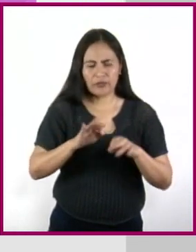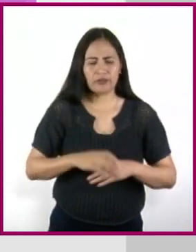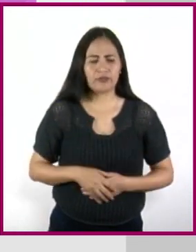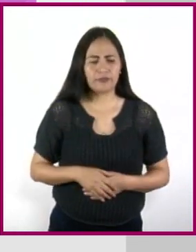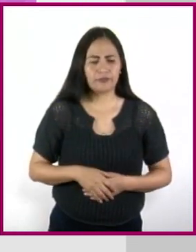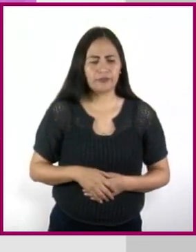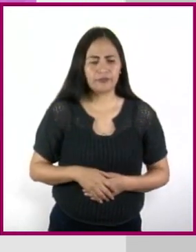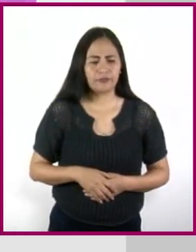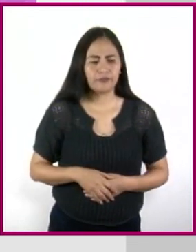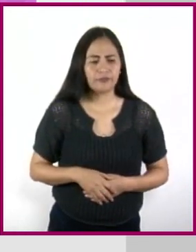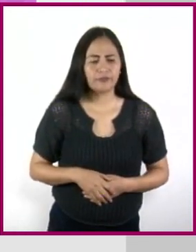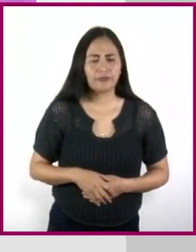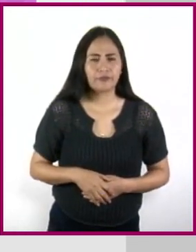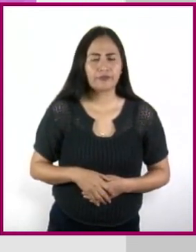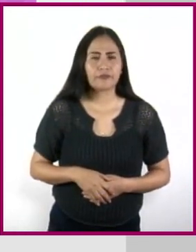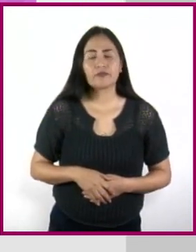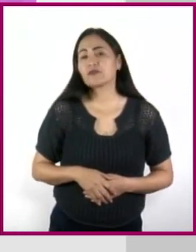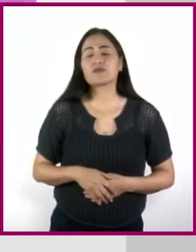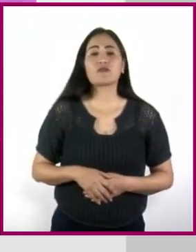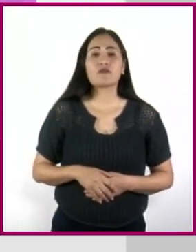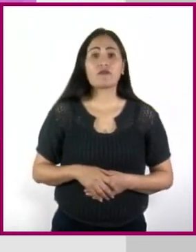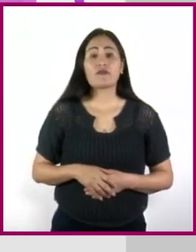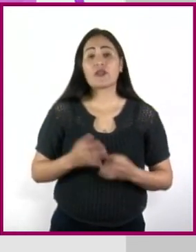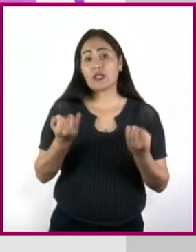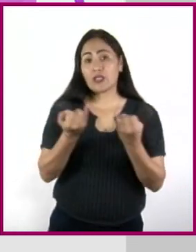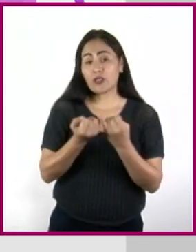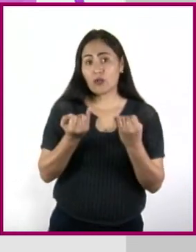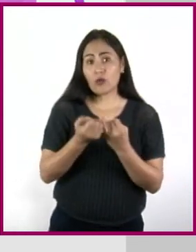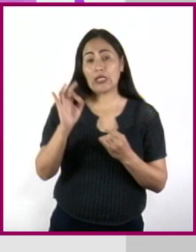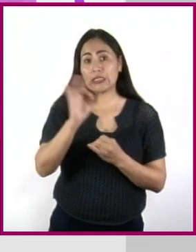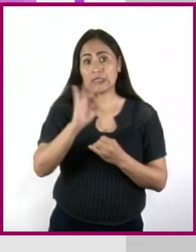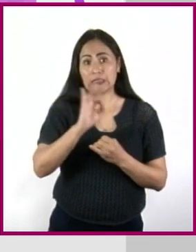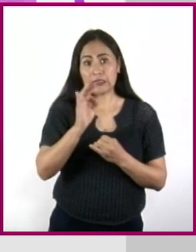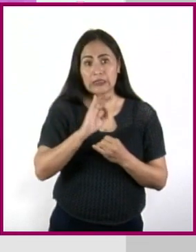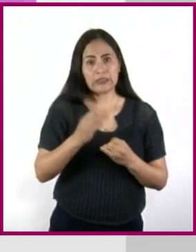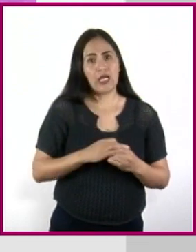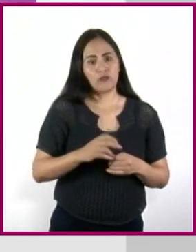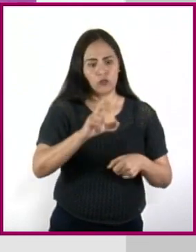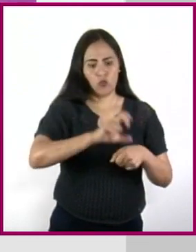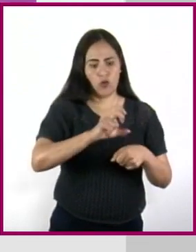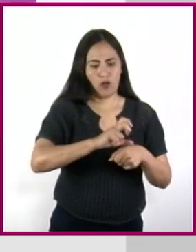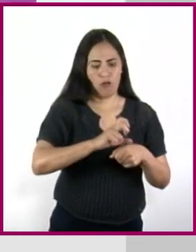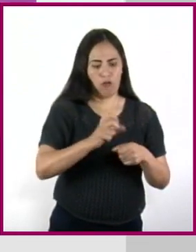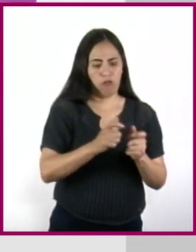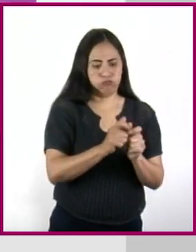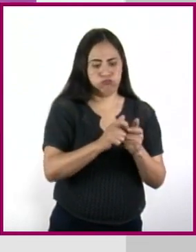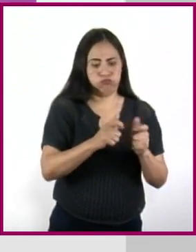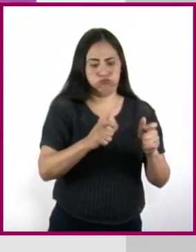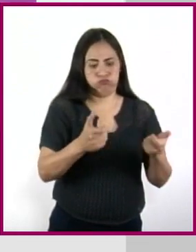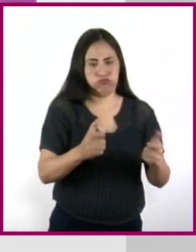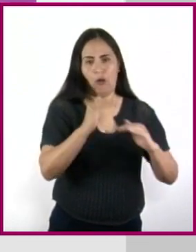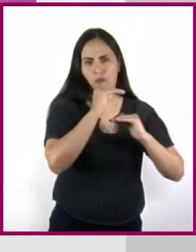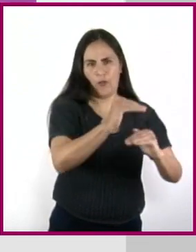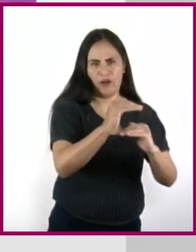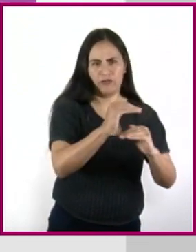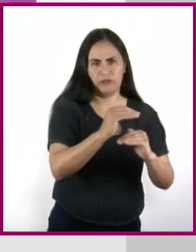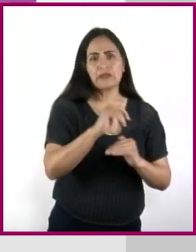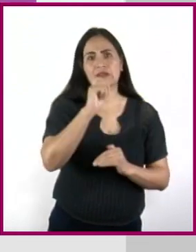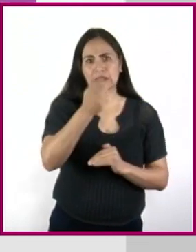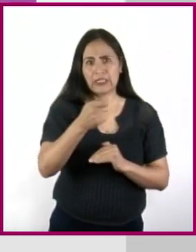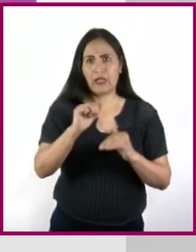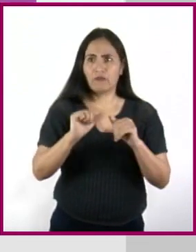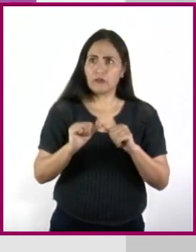factores que los pueden llegar a limitar un poco para la reproducción o para su vida, que es principalmente la